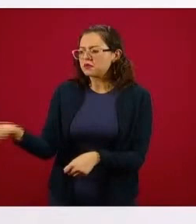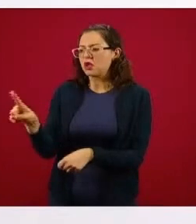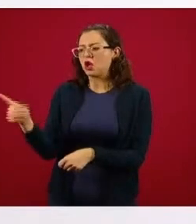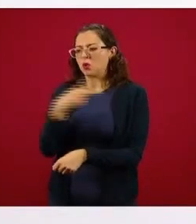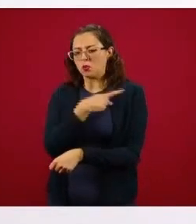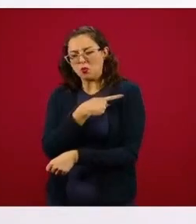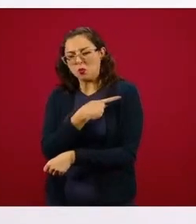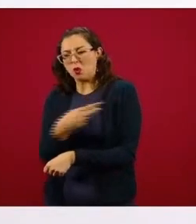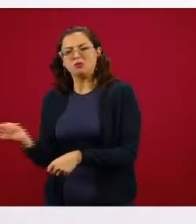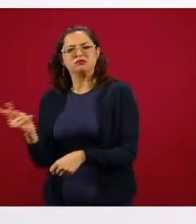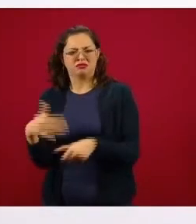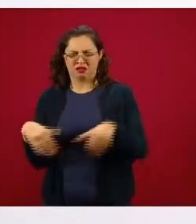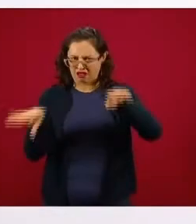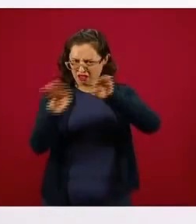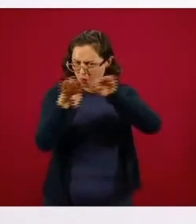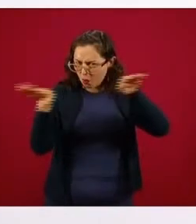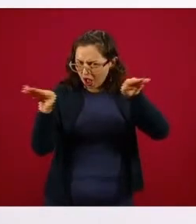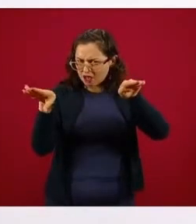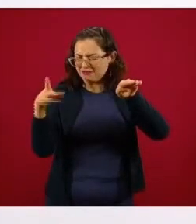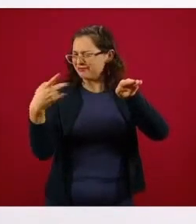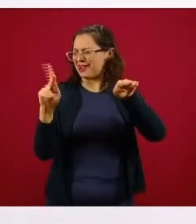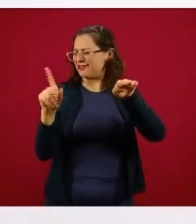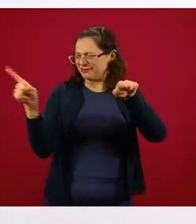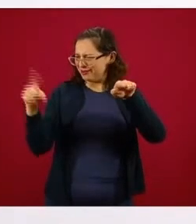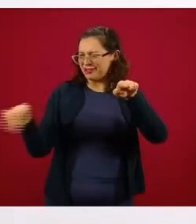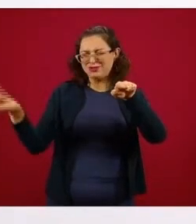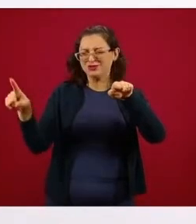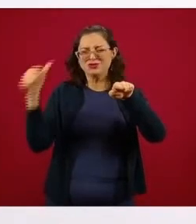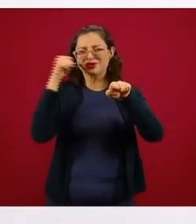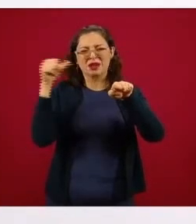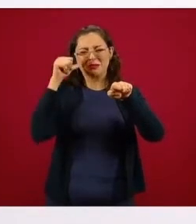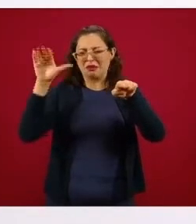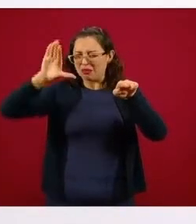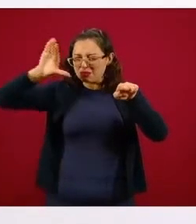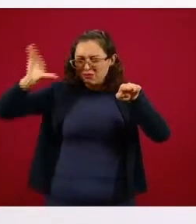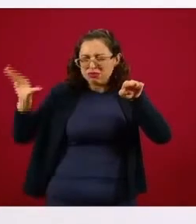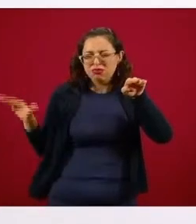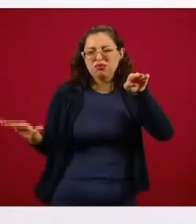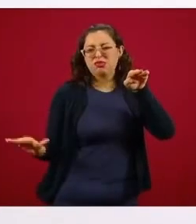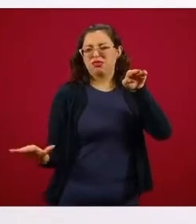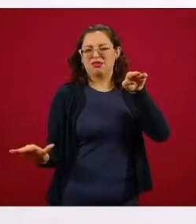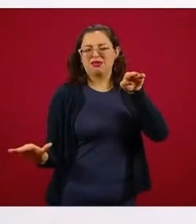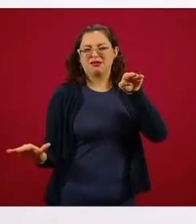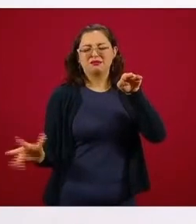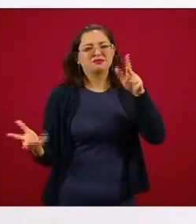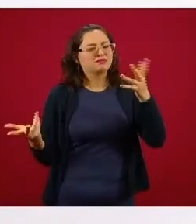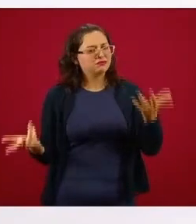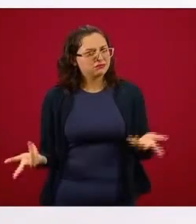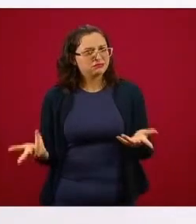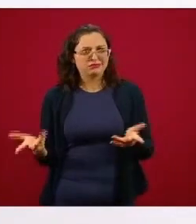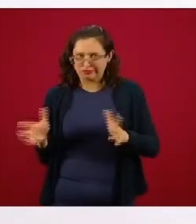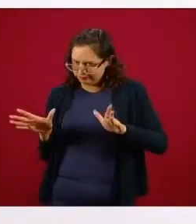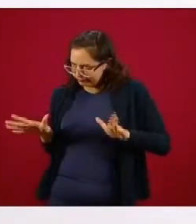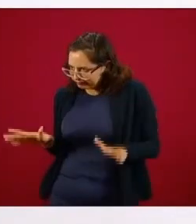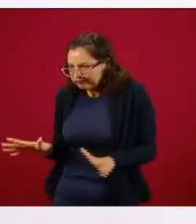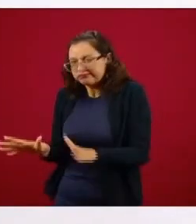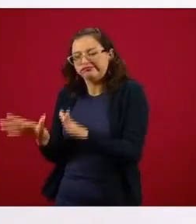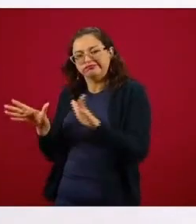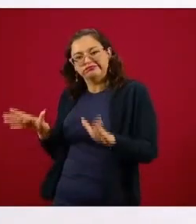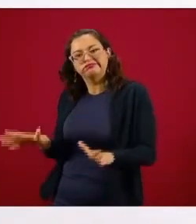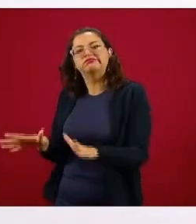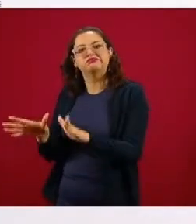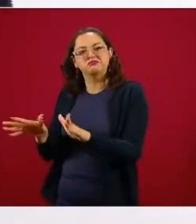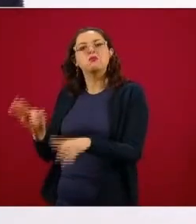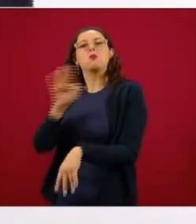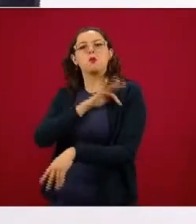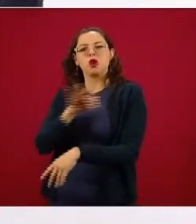trato igual entre desiguales. A ellos les puede corresponder más